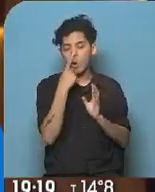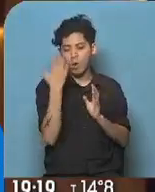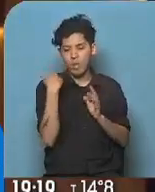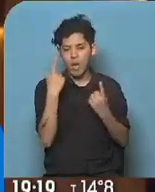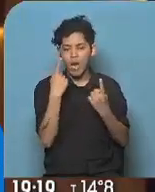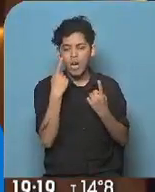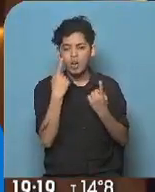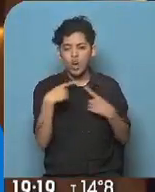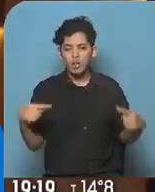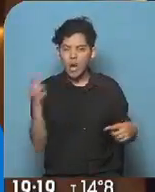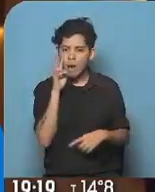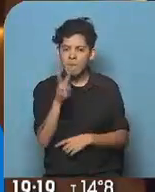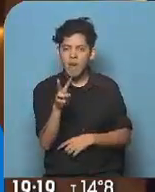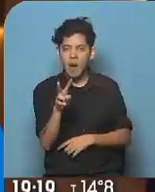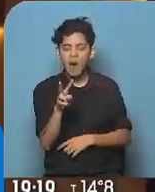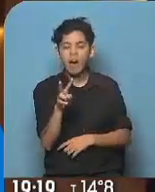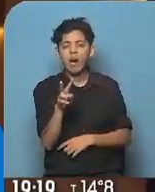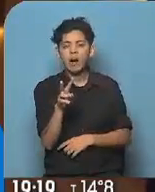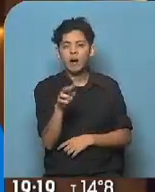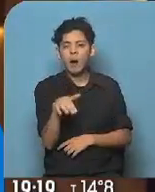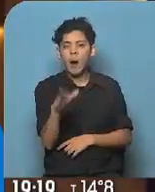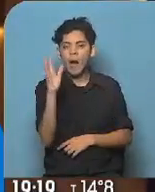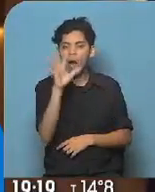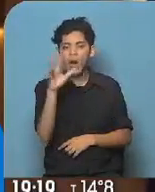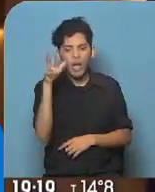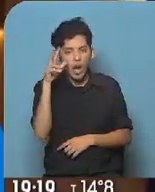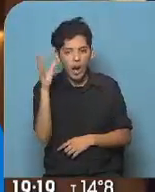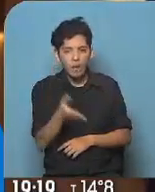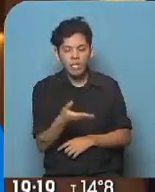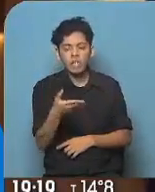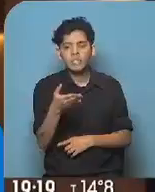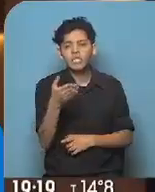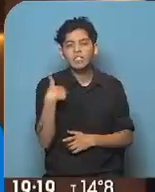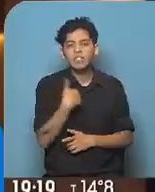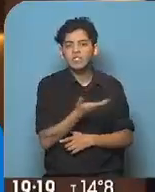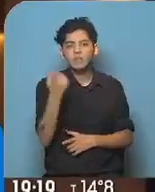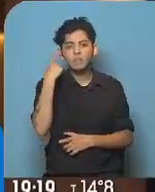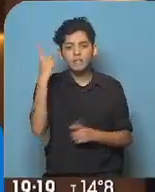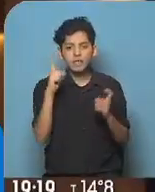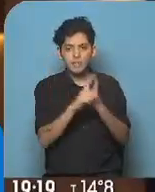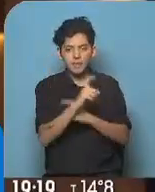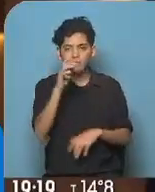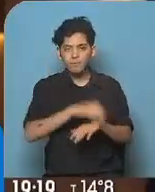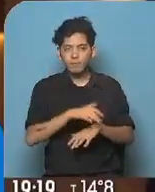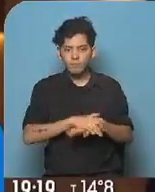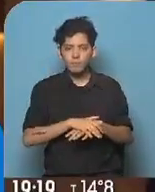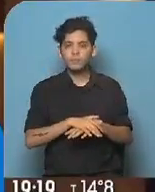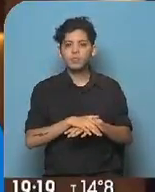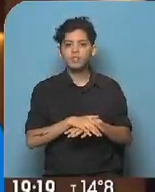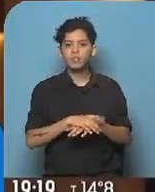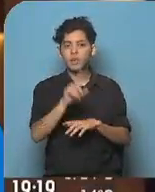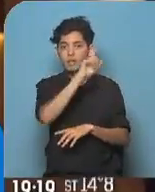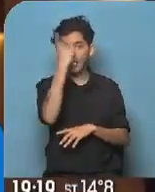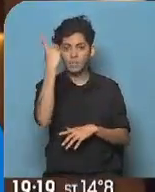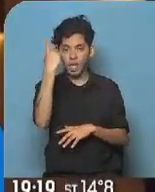es que arriba el 58% de la población piensa que la crisis es responsabilidad del estado